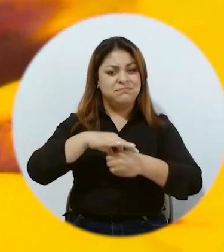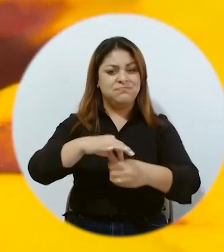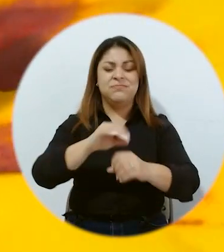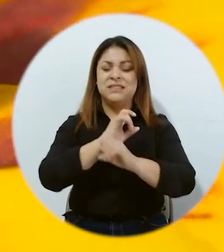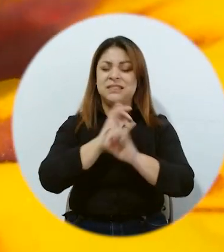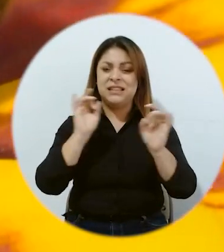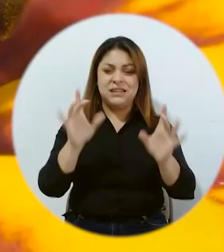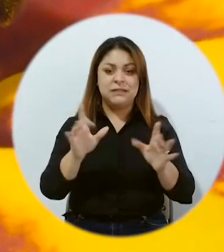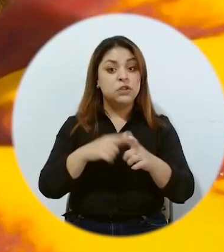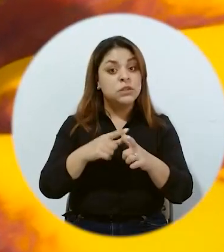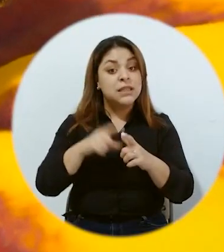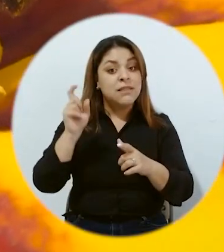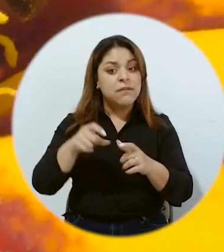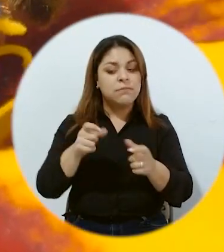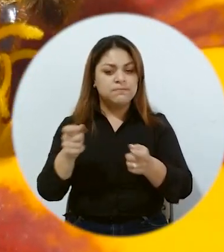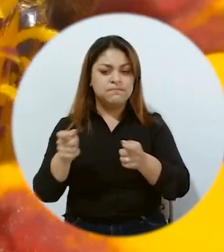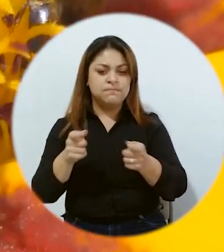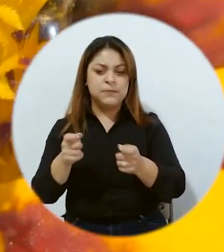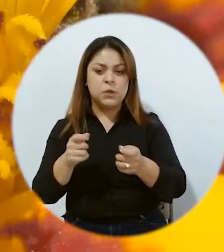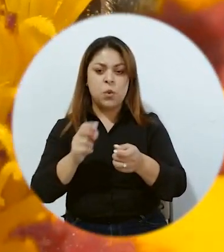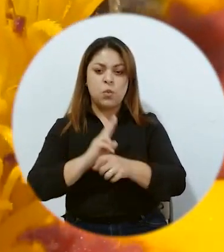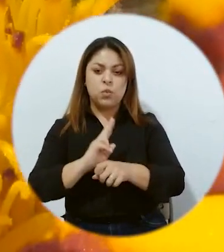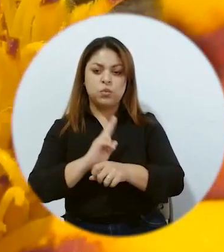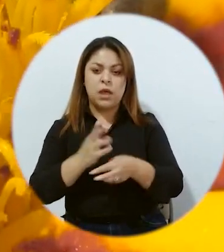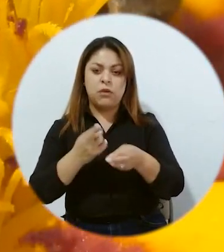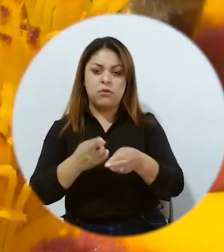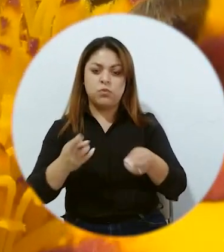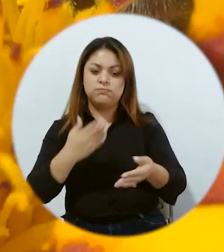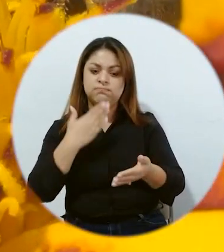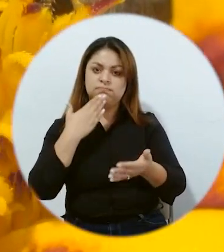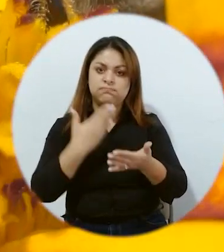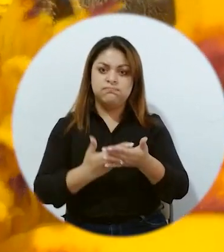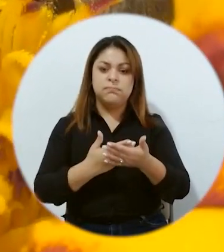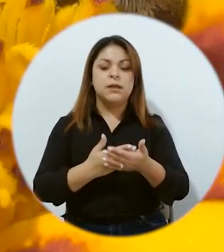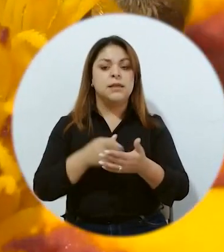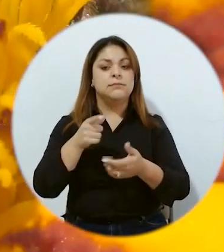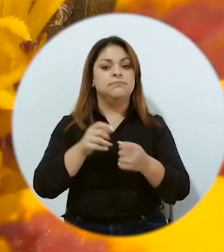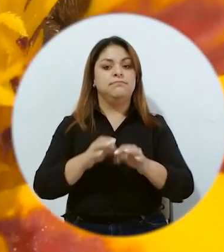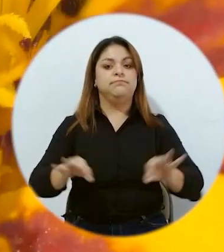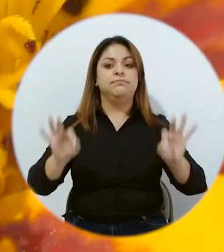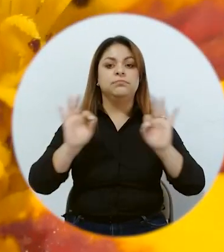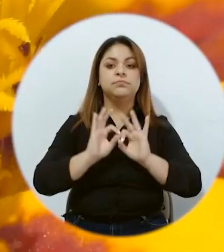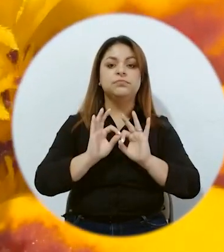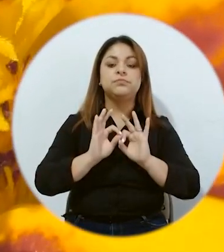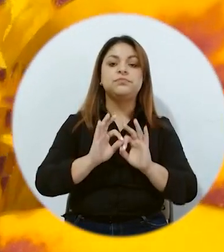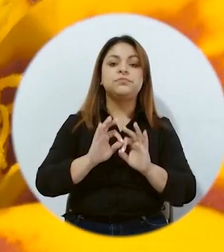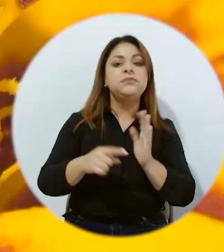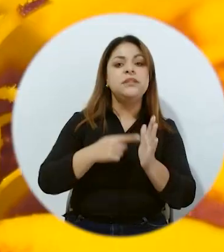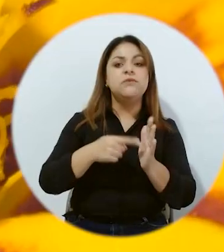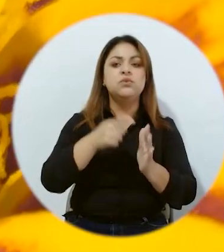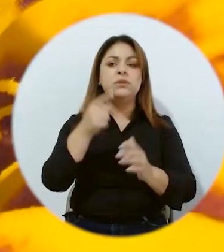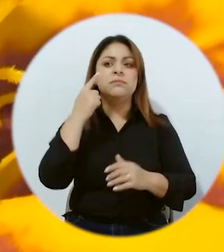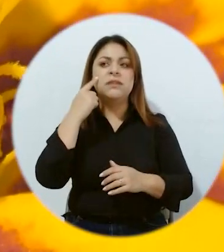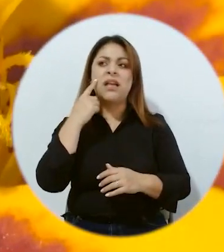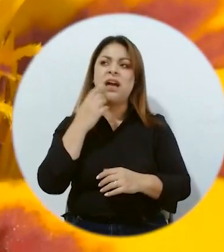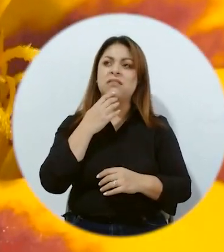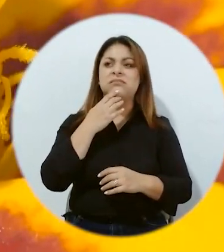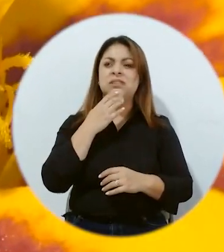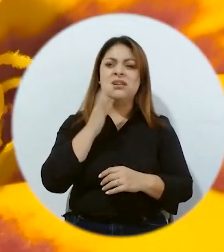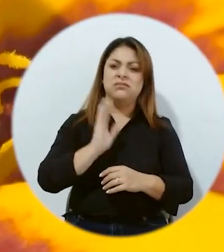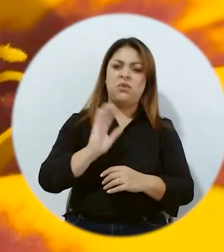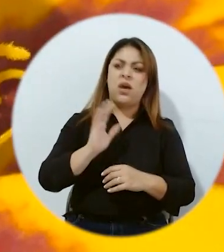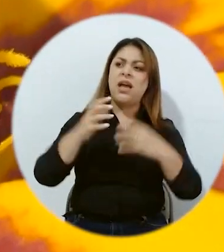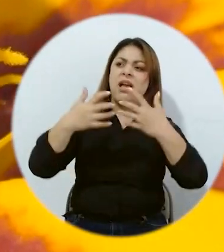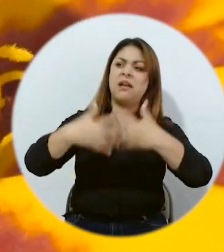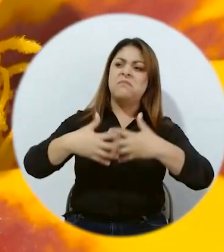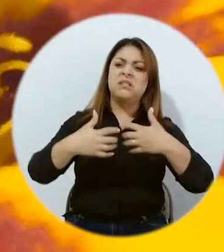el ambiente, muy particularmente en la agricultura. Entonces sí, la eficiencia en el uso de los recursos es clave y muchas veces